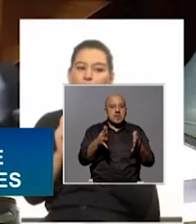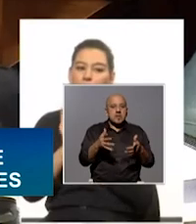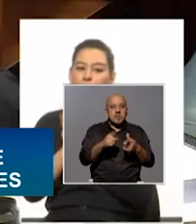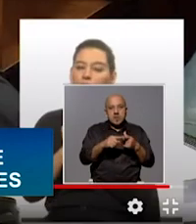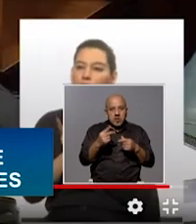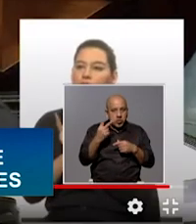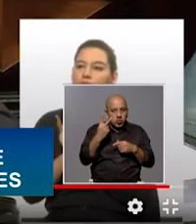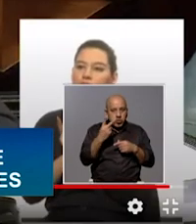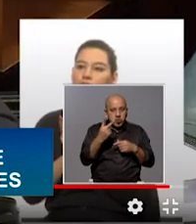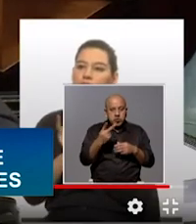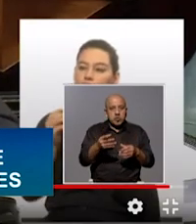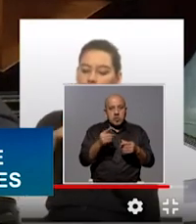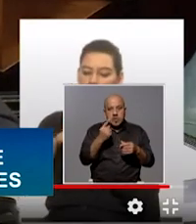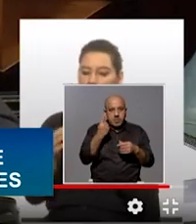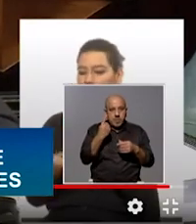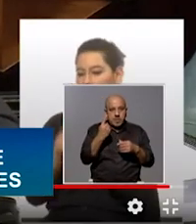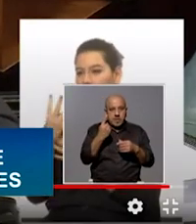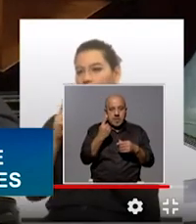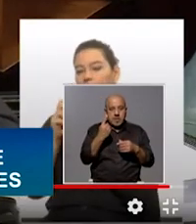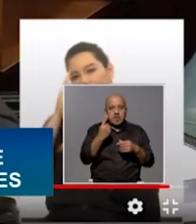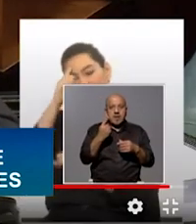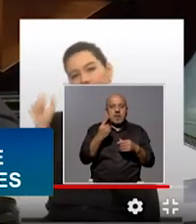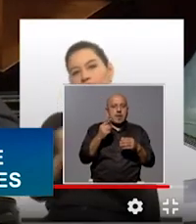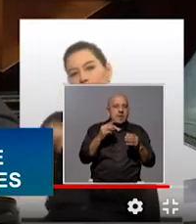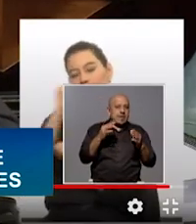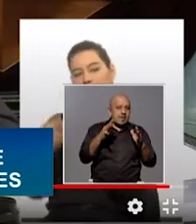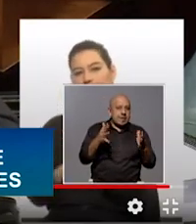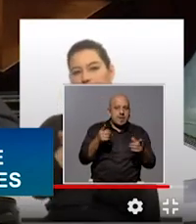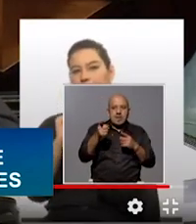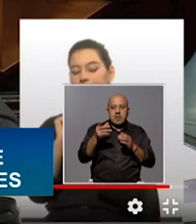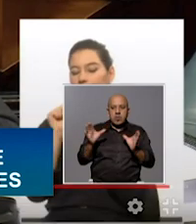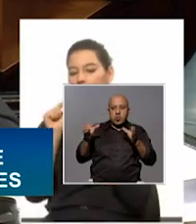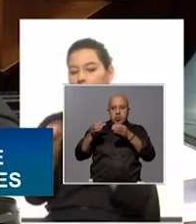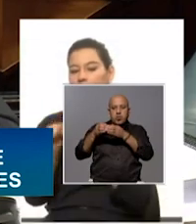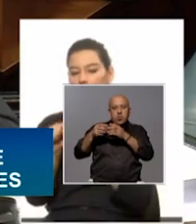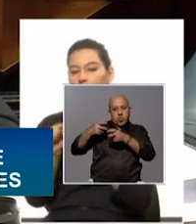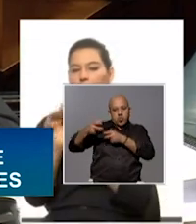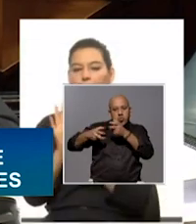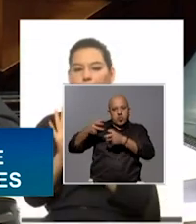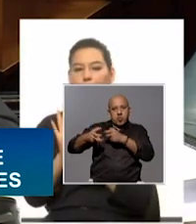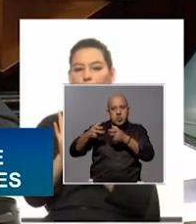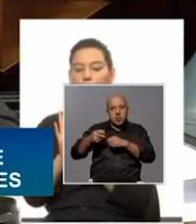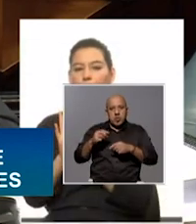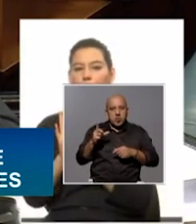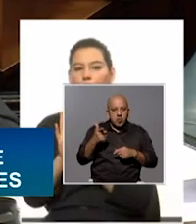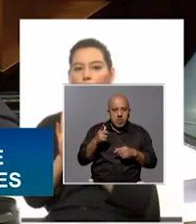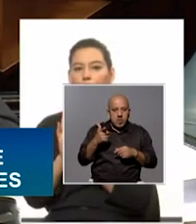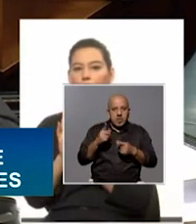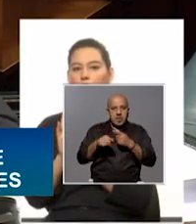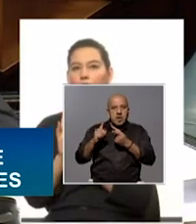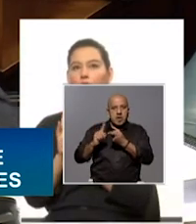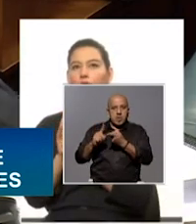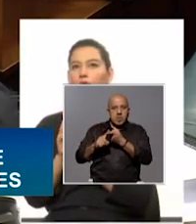dos razones la primera y principal es que en la coalición de gobierno no había absoluta absoluto